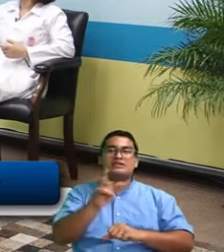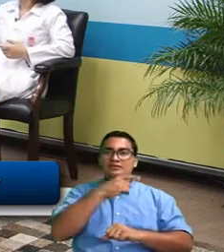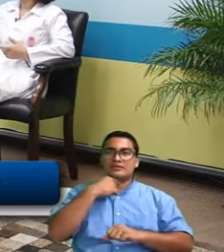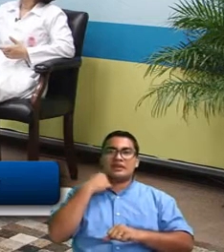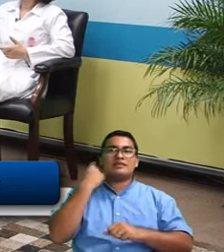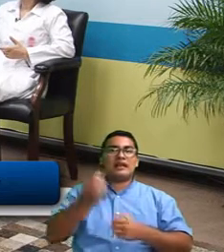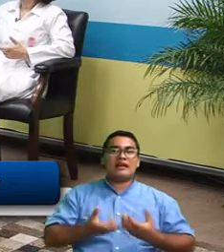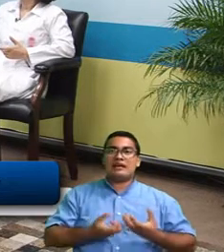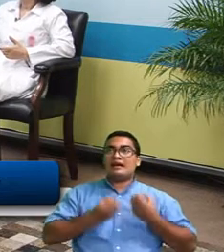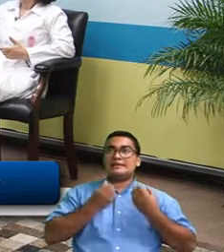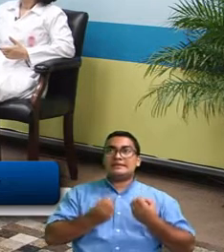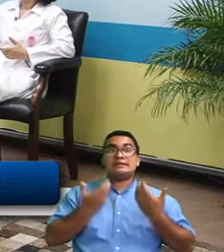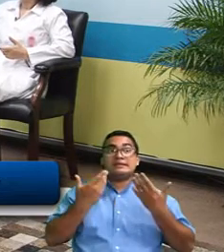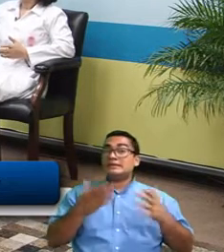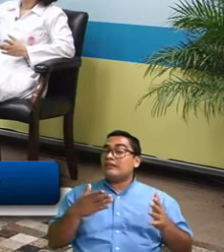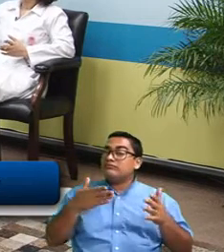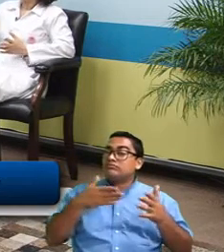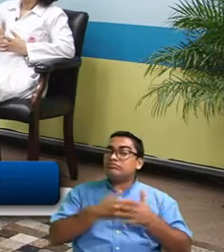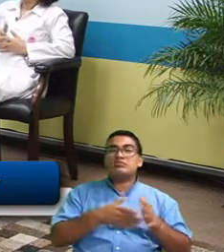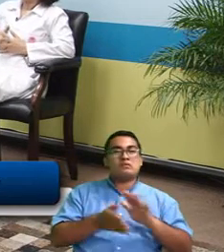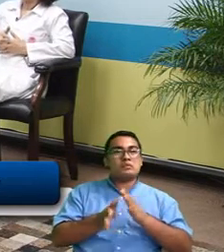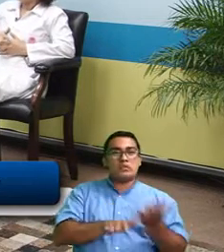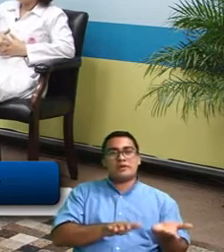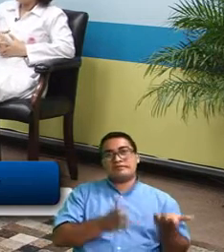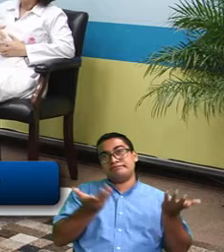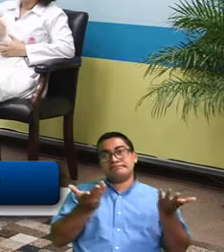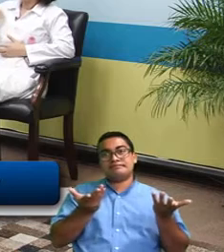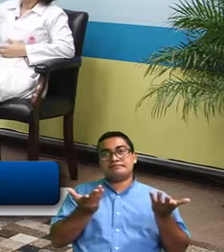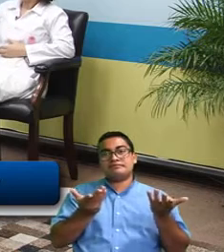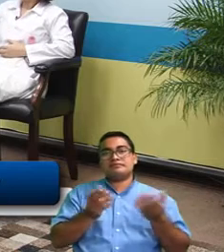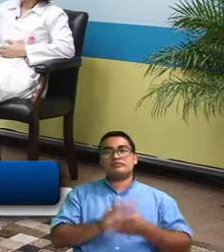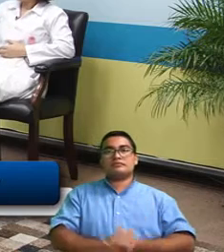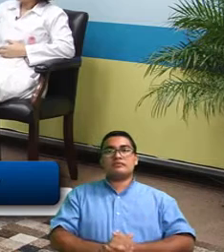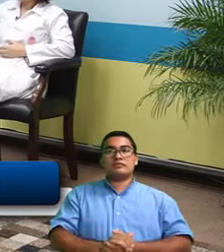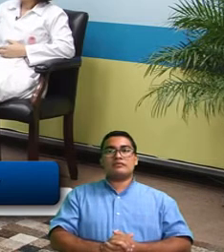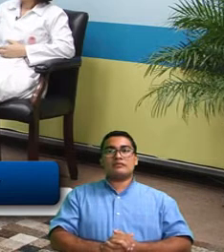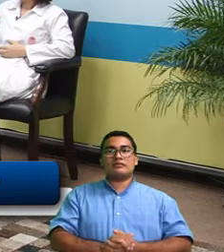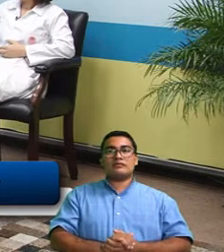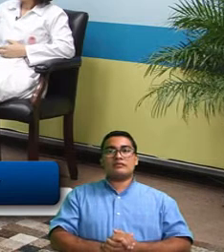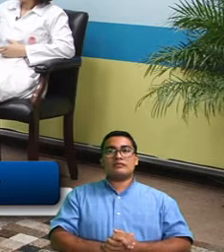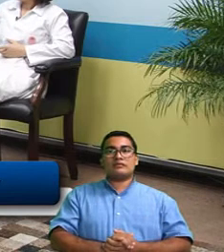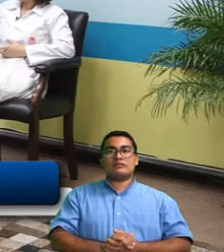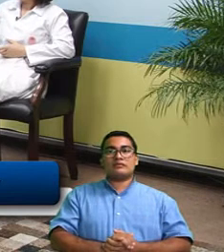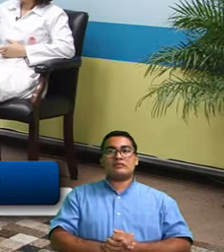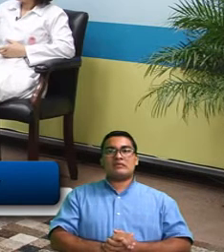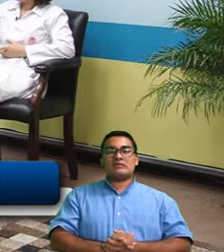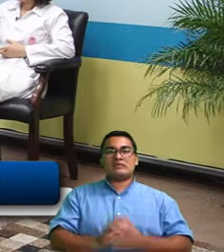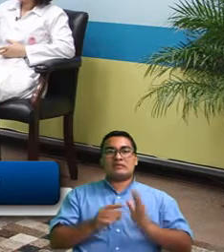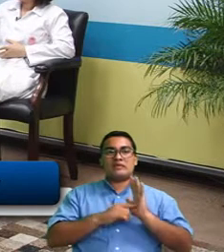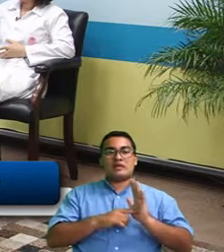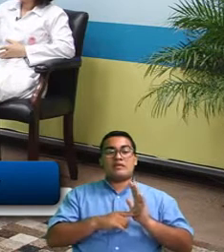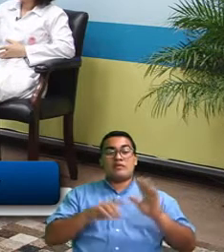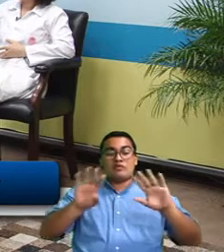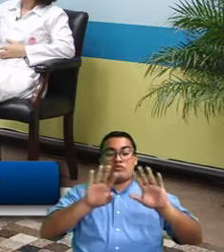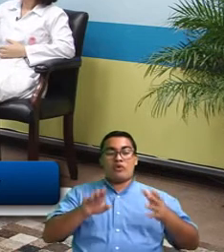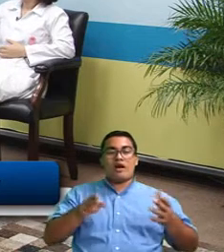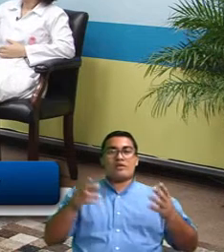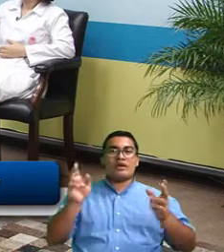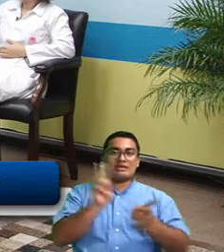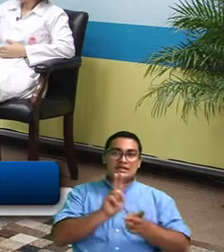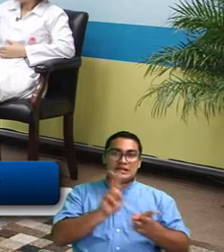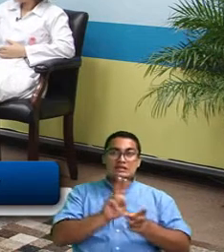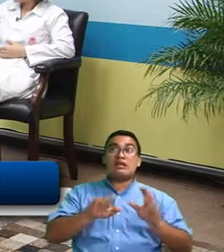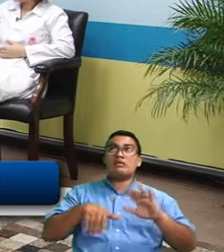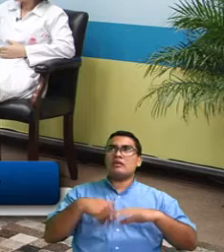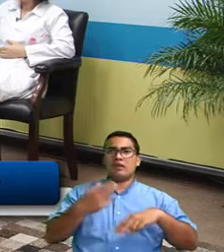está más avanzado. Sí, como por ejemplo, otras enfermedades, exacto, también, que son por síntomas. Por ejemplo, sangrado después de que uno tiene relaciones sexuales, ese es un